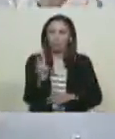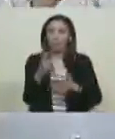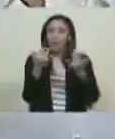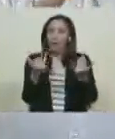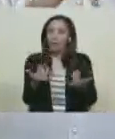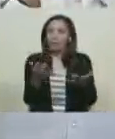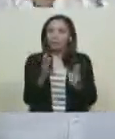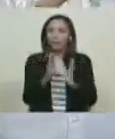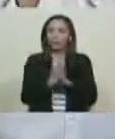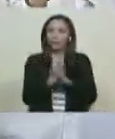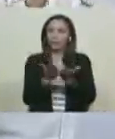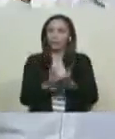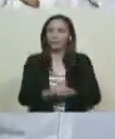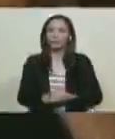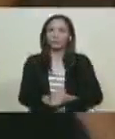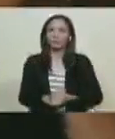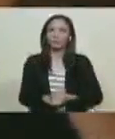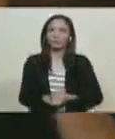jugando.